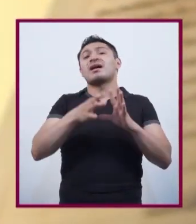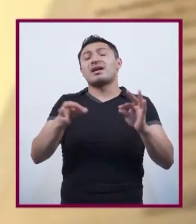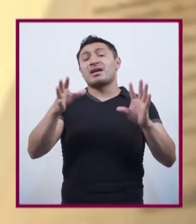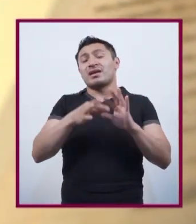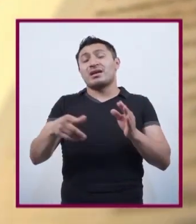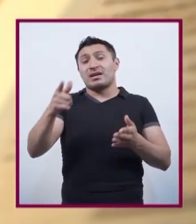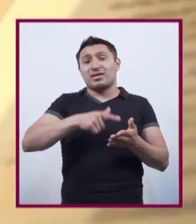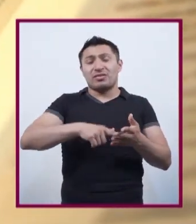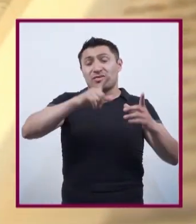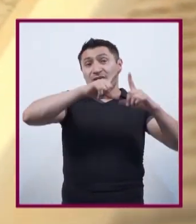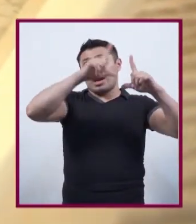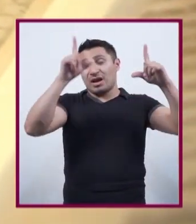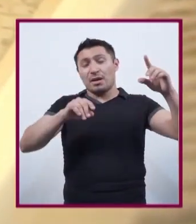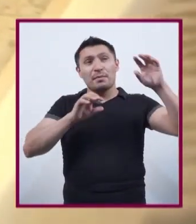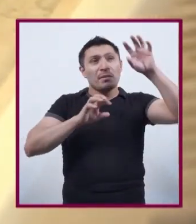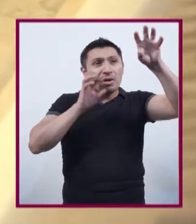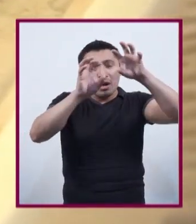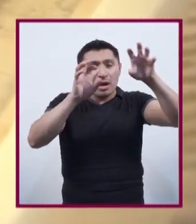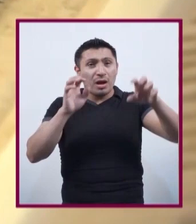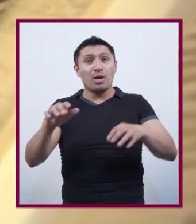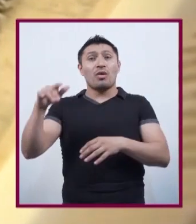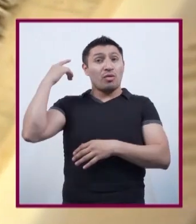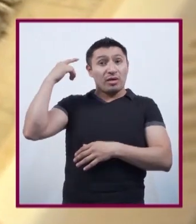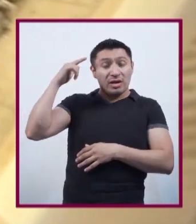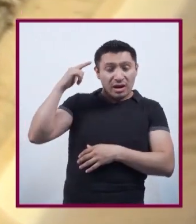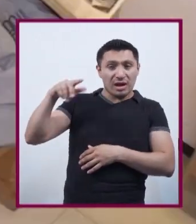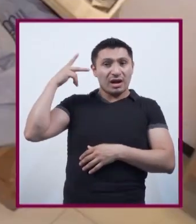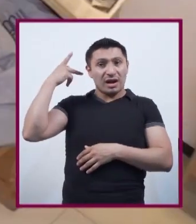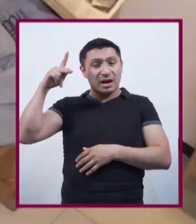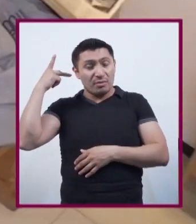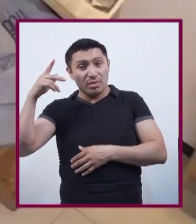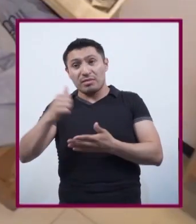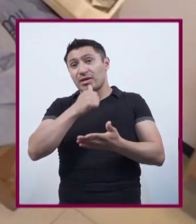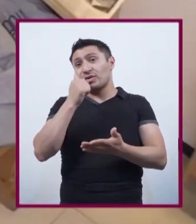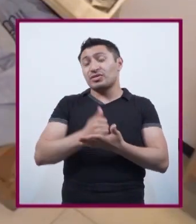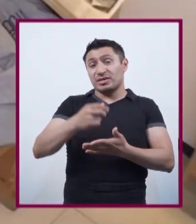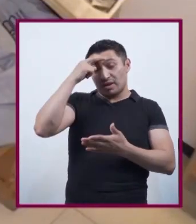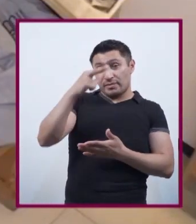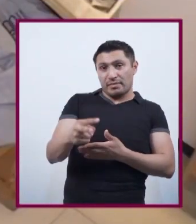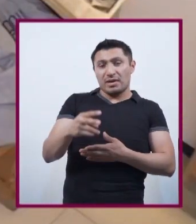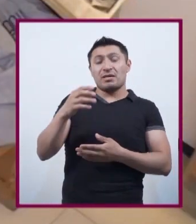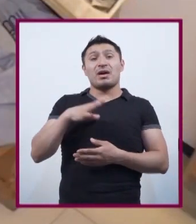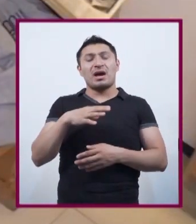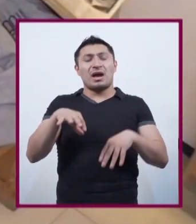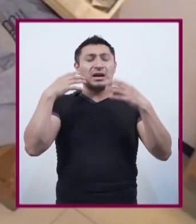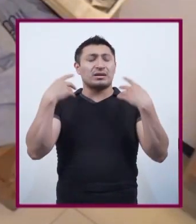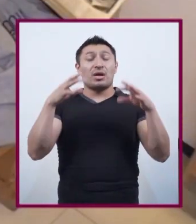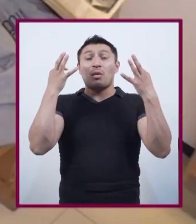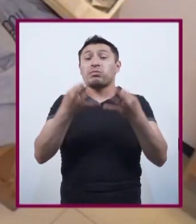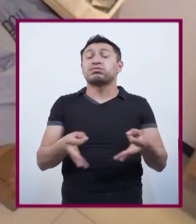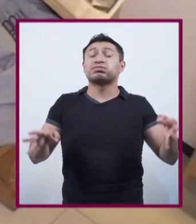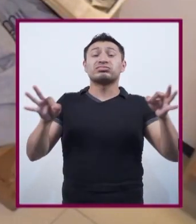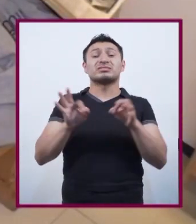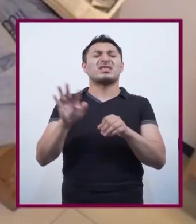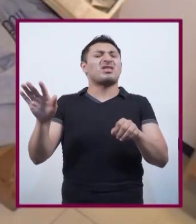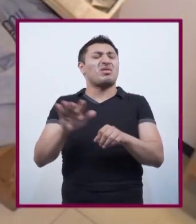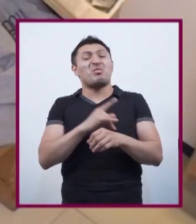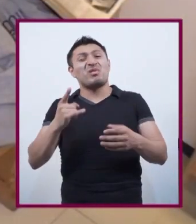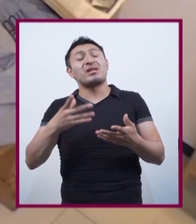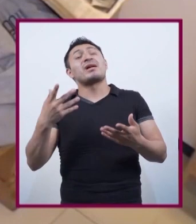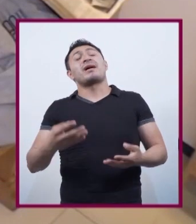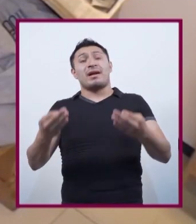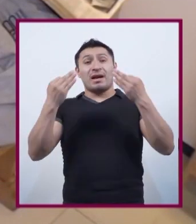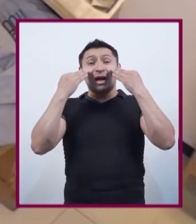que nos hablan de lugares de la República Mexicana, Guadalajara, Puebla, la Ciudad de México, y son